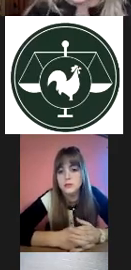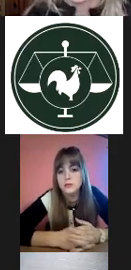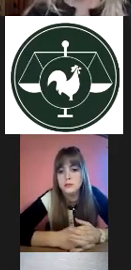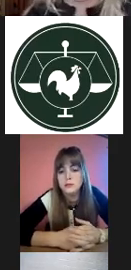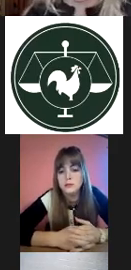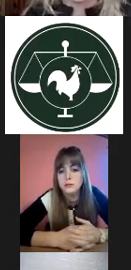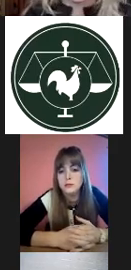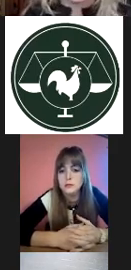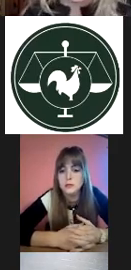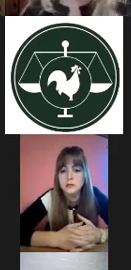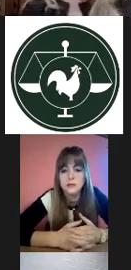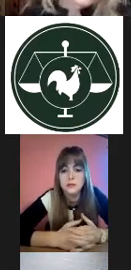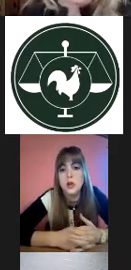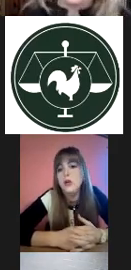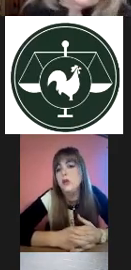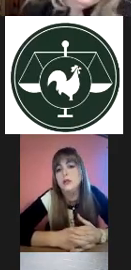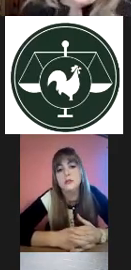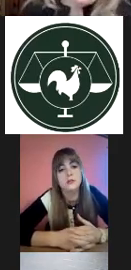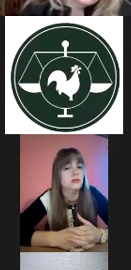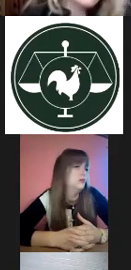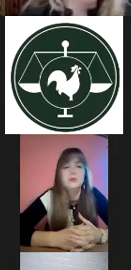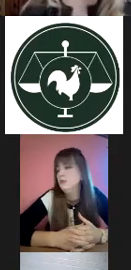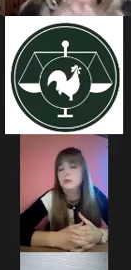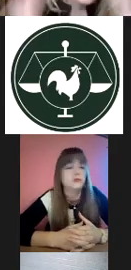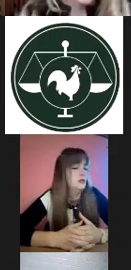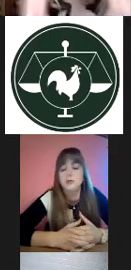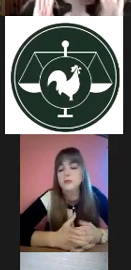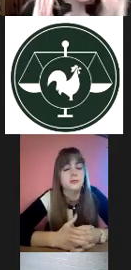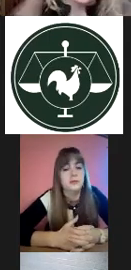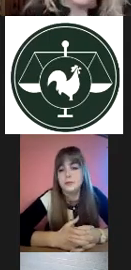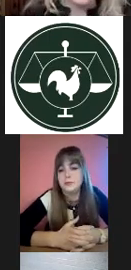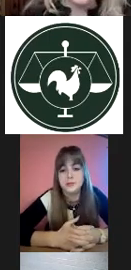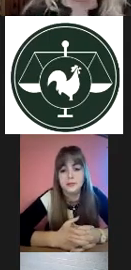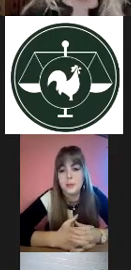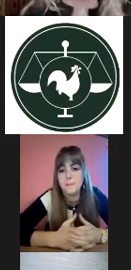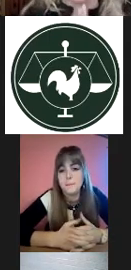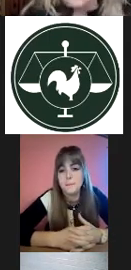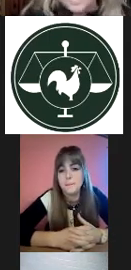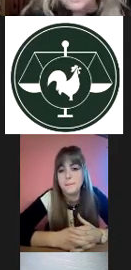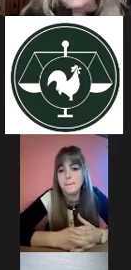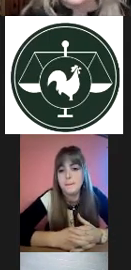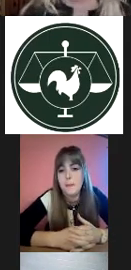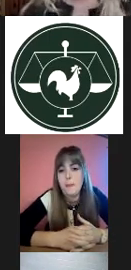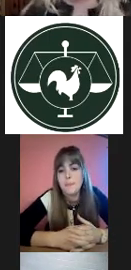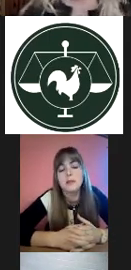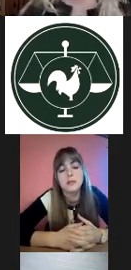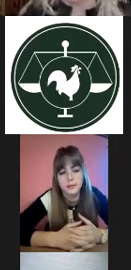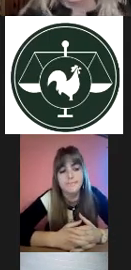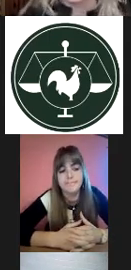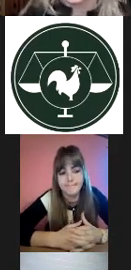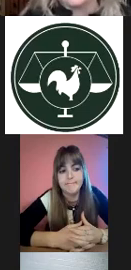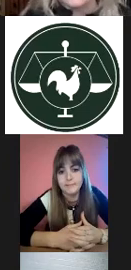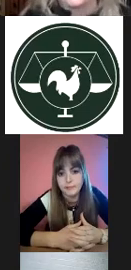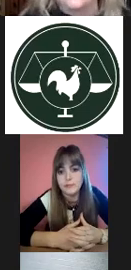encarar al maltratador solas. ¿No? En general no digo que seamos todos, pero las mujeres somos las que